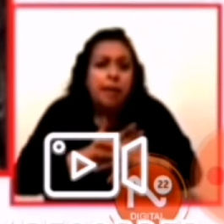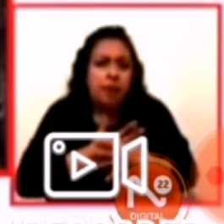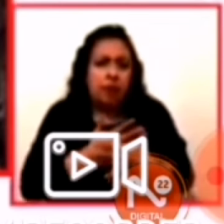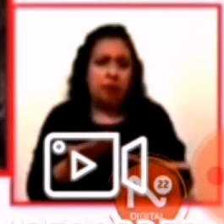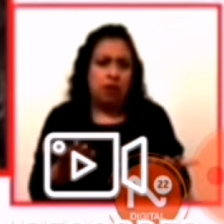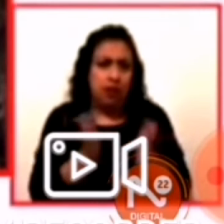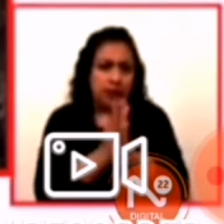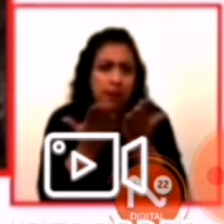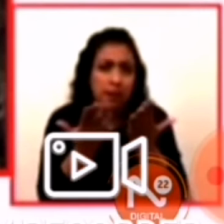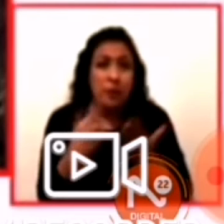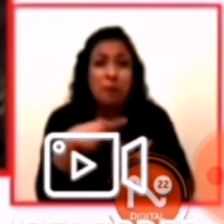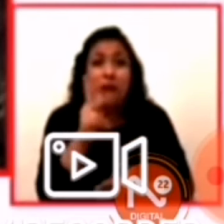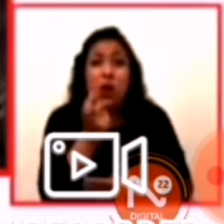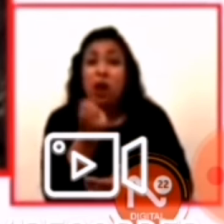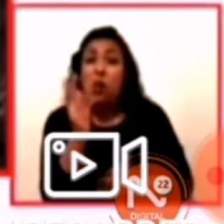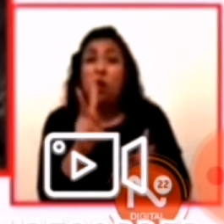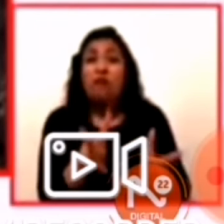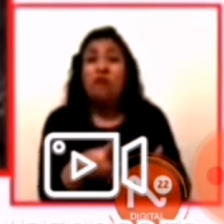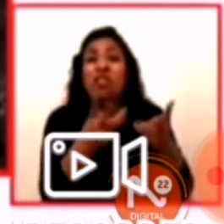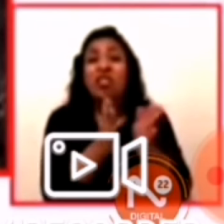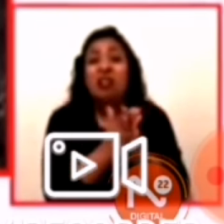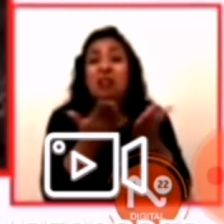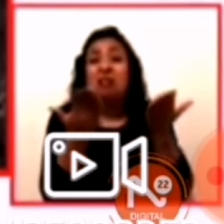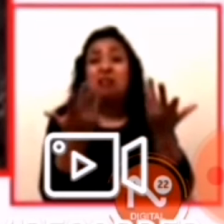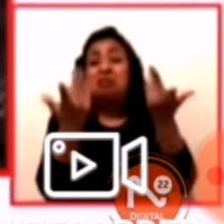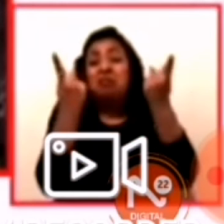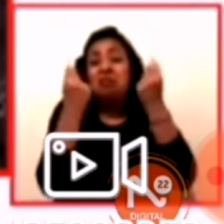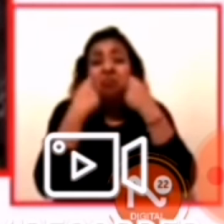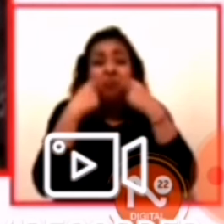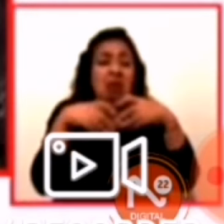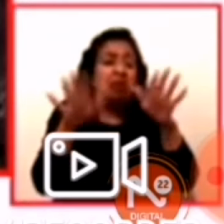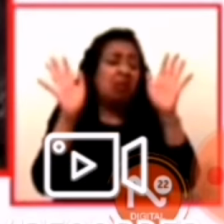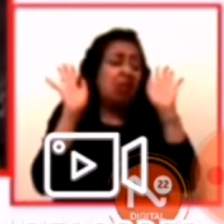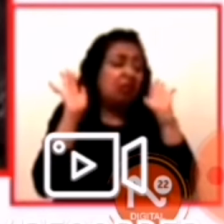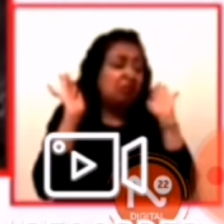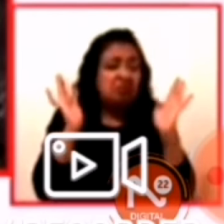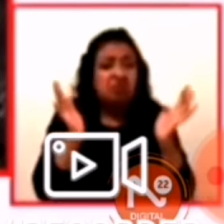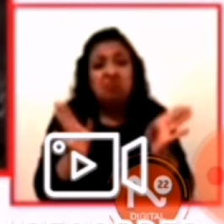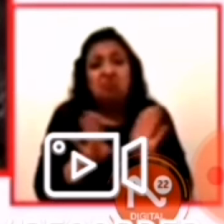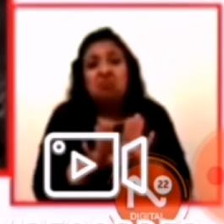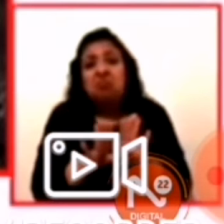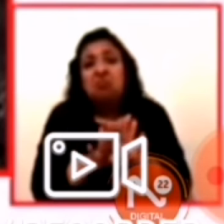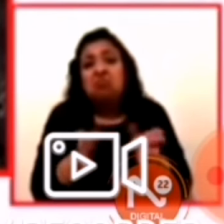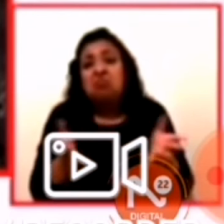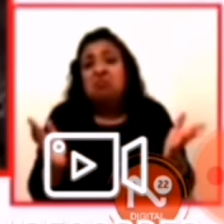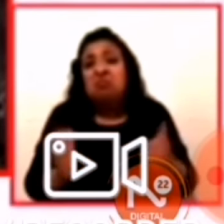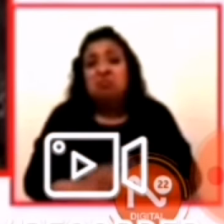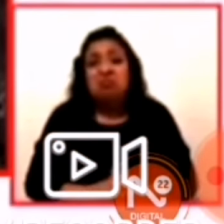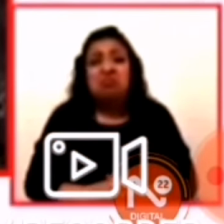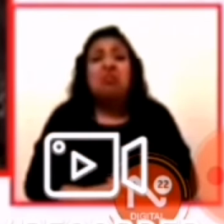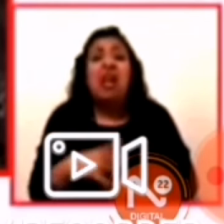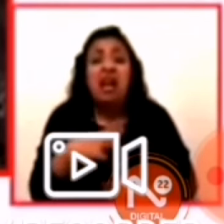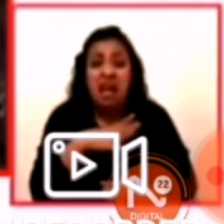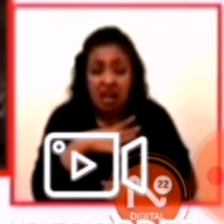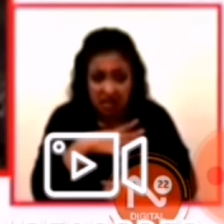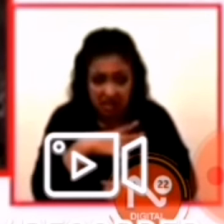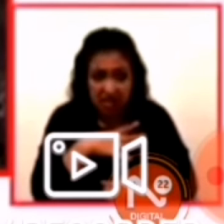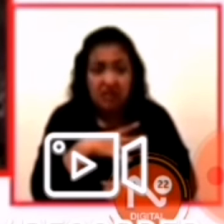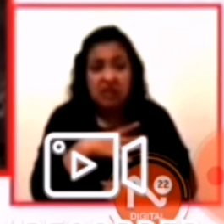hay quien vende libros y le da igual. Entonces no le importa manejar un... Es más, hay